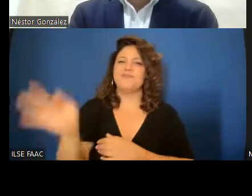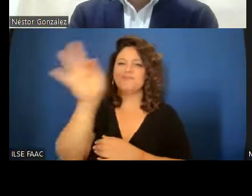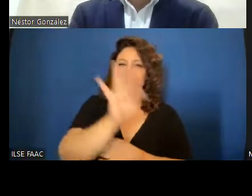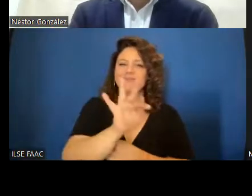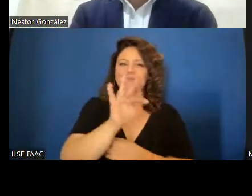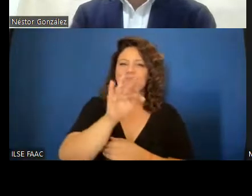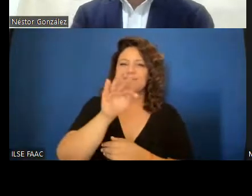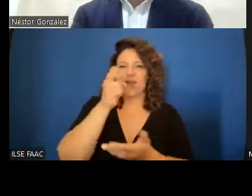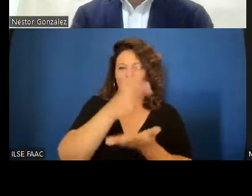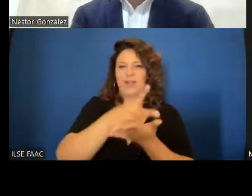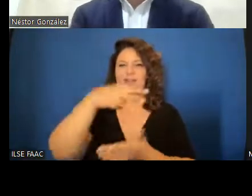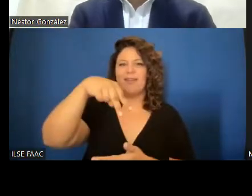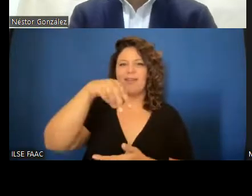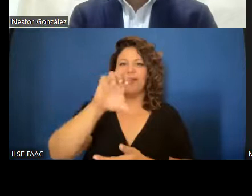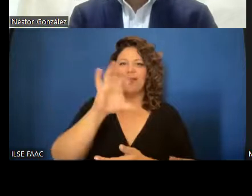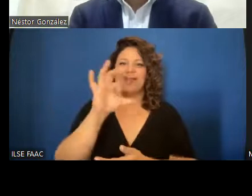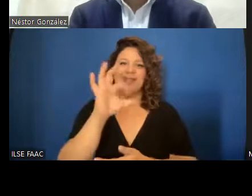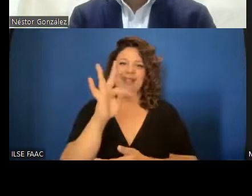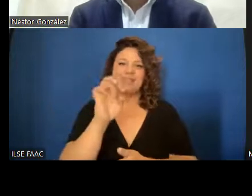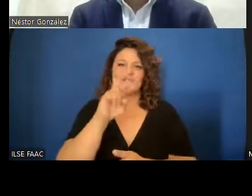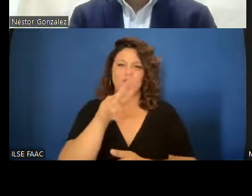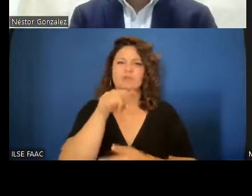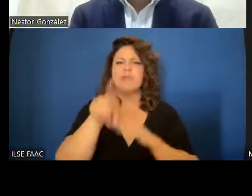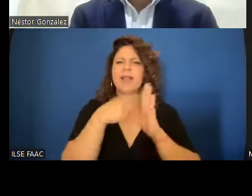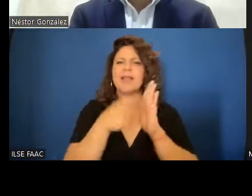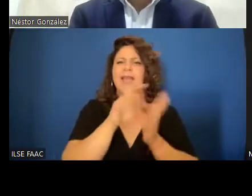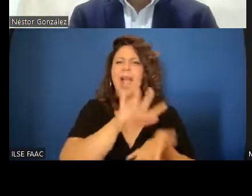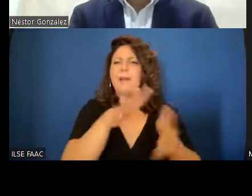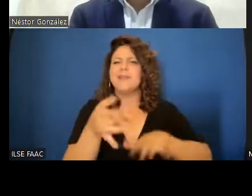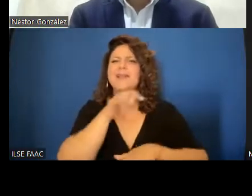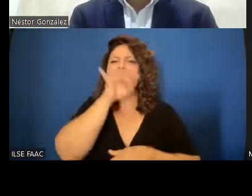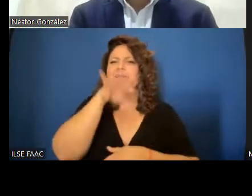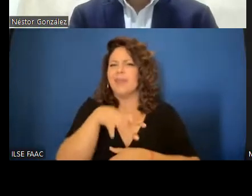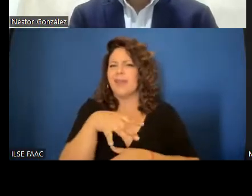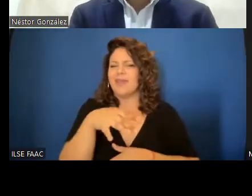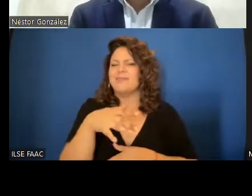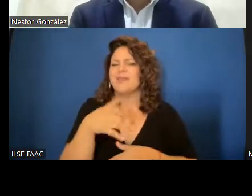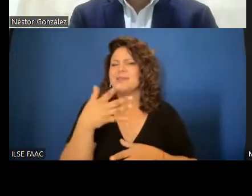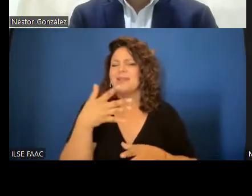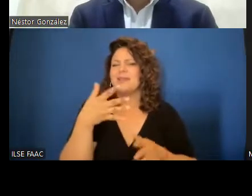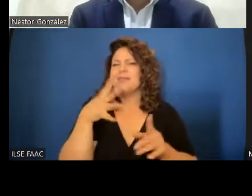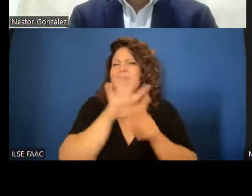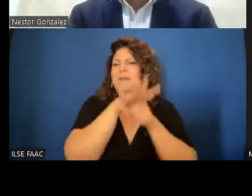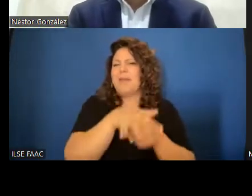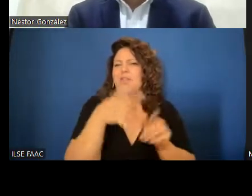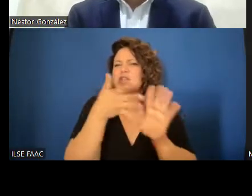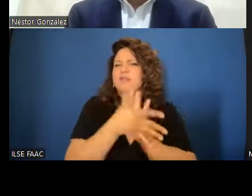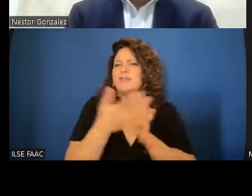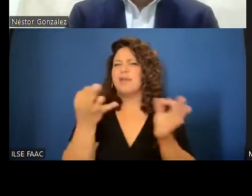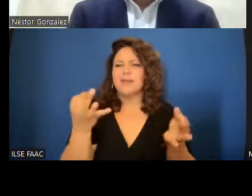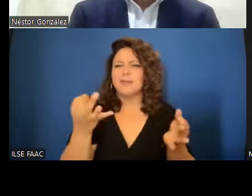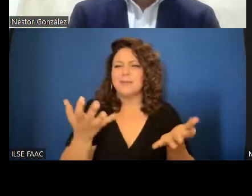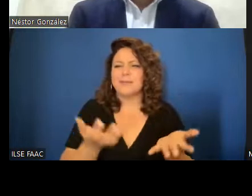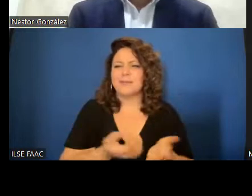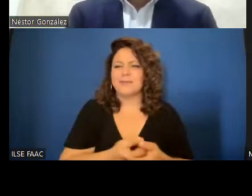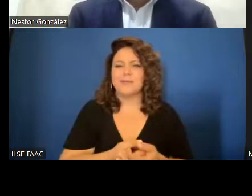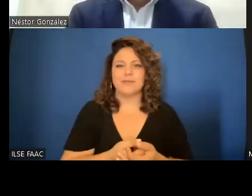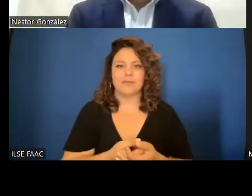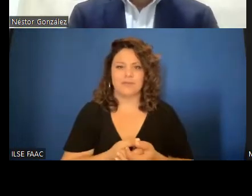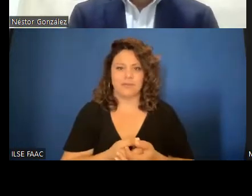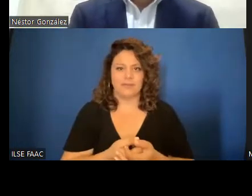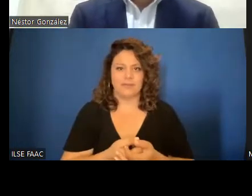indemnizaciones, pero en general positiva. ¿Por qué? Pues bueno, en primer lugar, porque ya viene a sentar lo